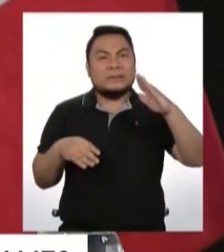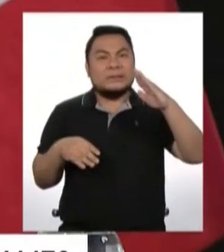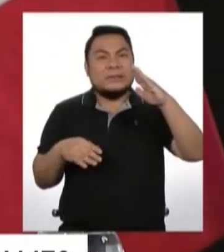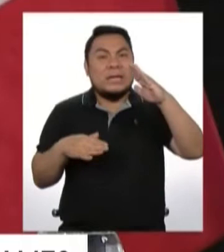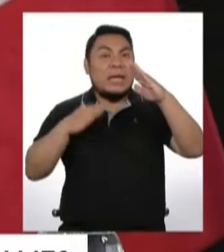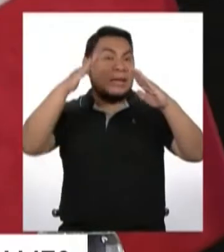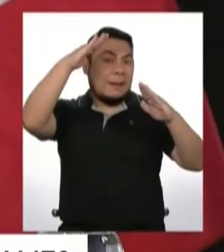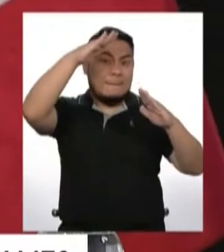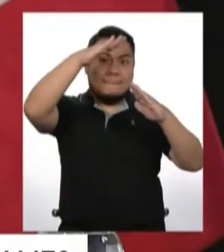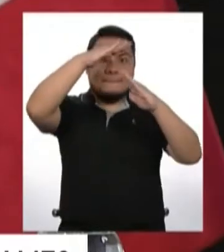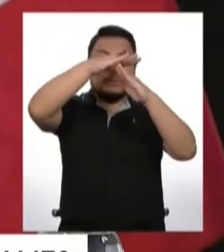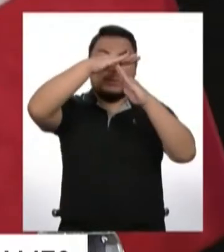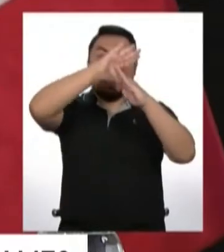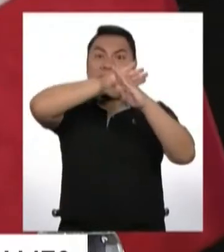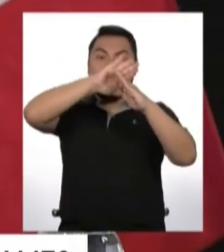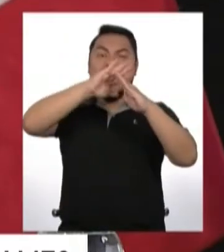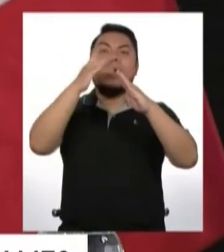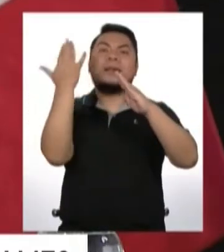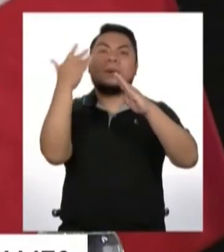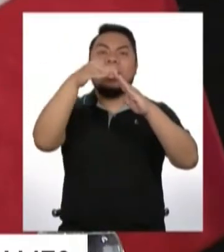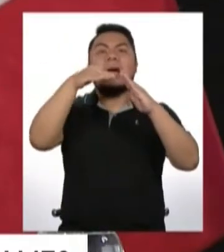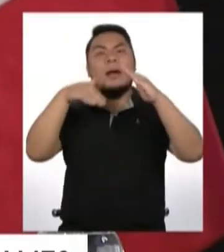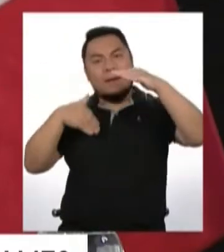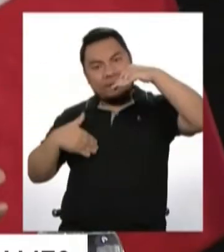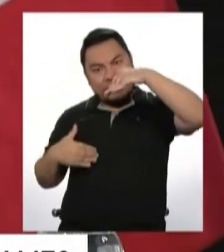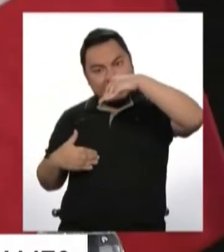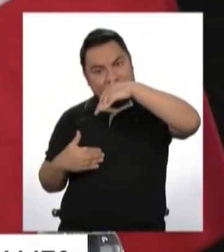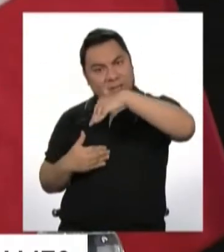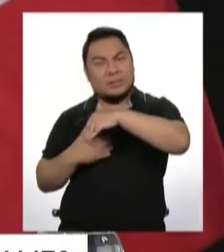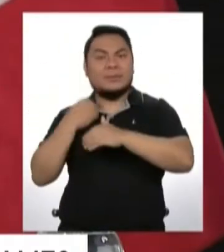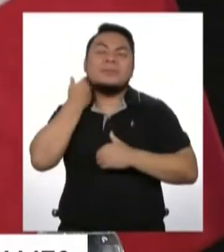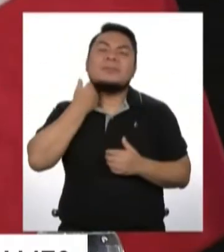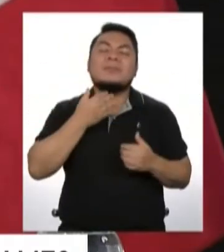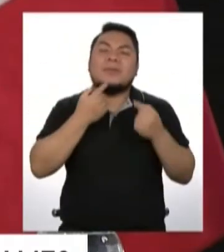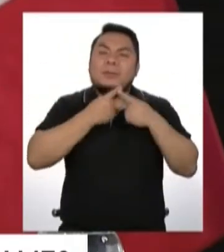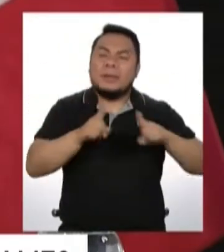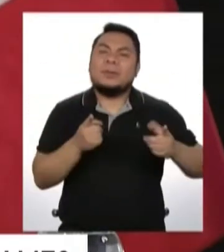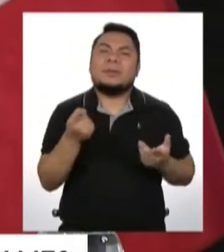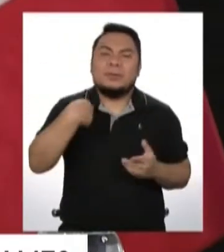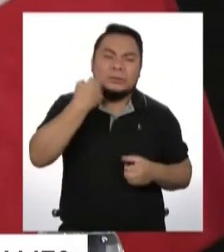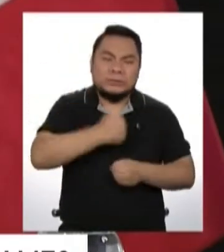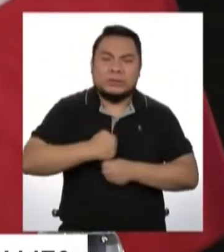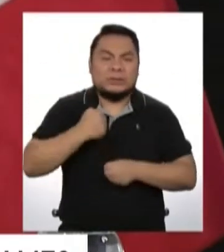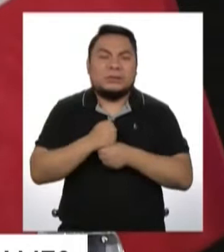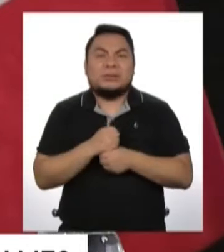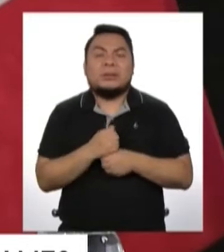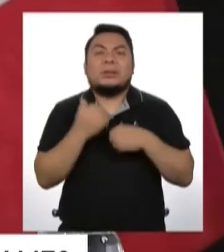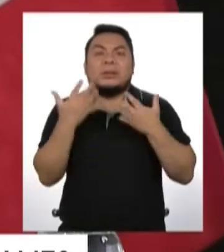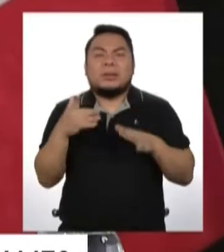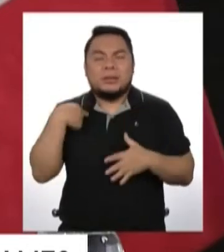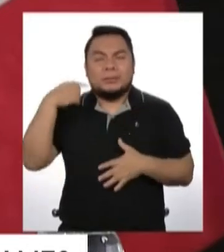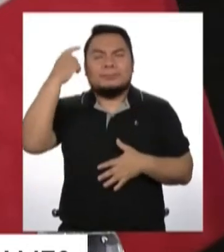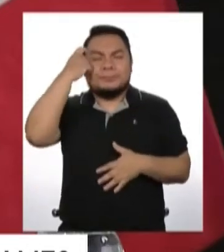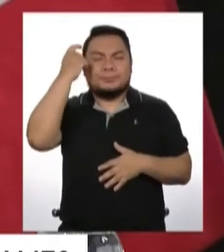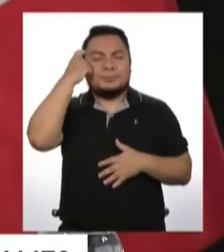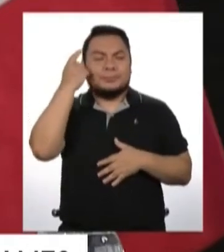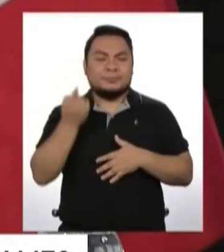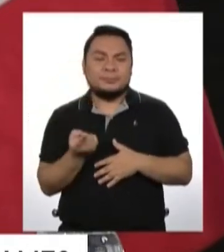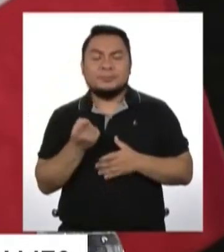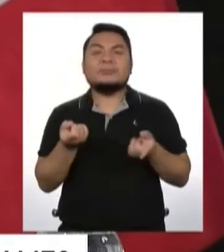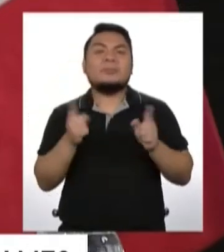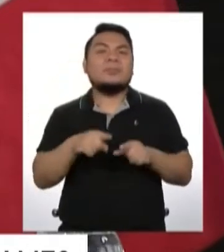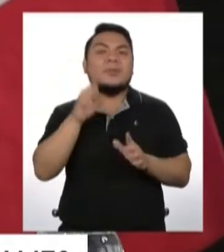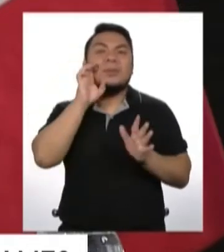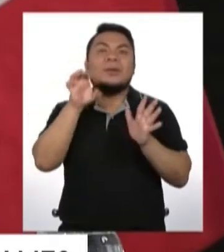a esa montaña, y como los que hemos hecho ese tipo de ejercicios, cuando estás